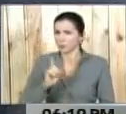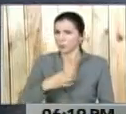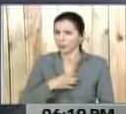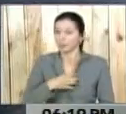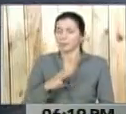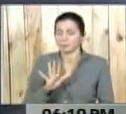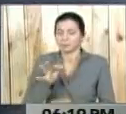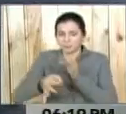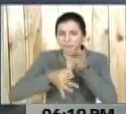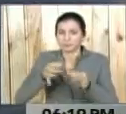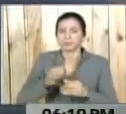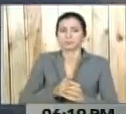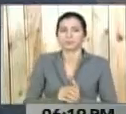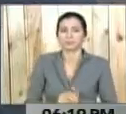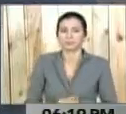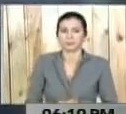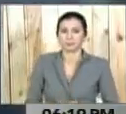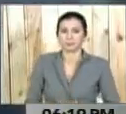eso,